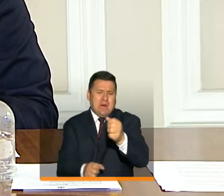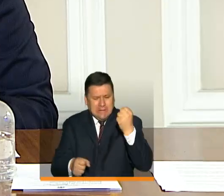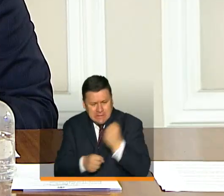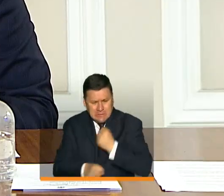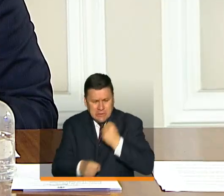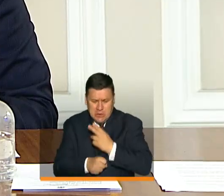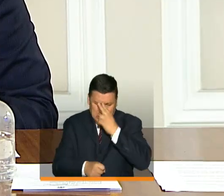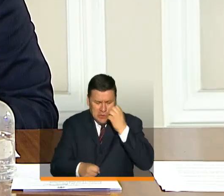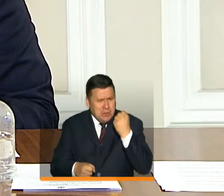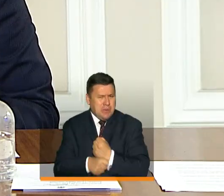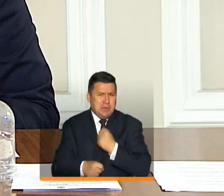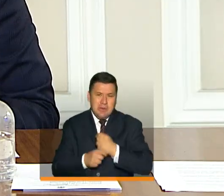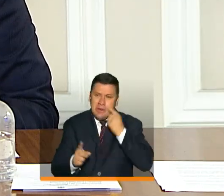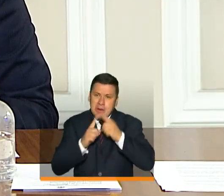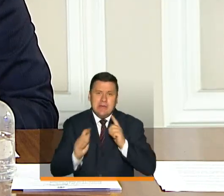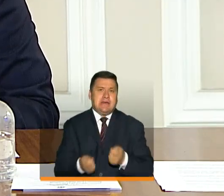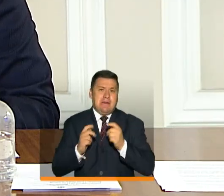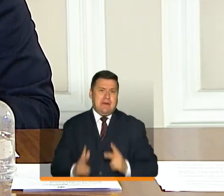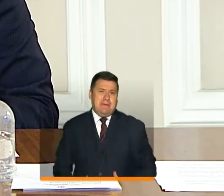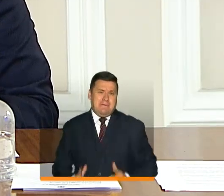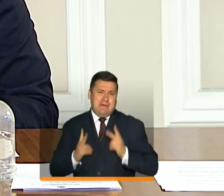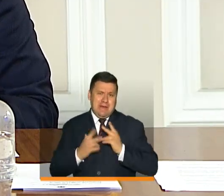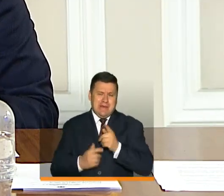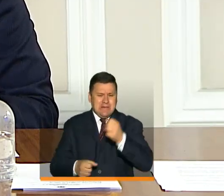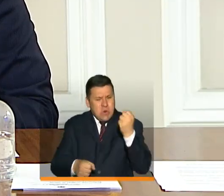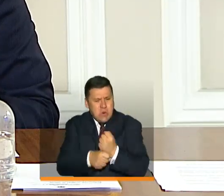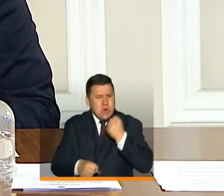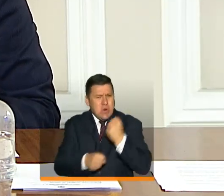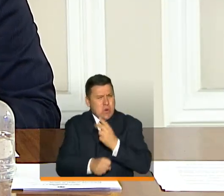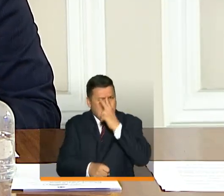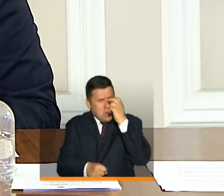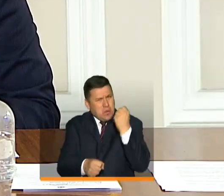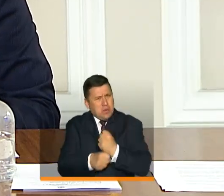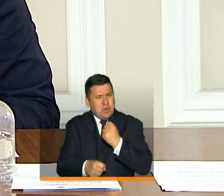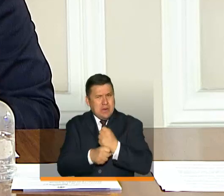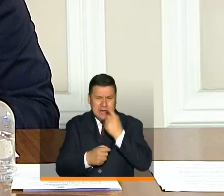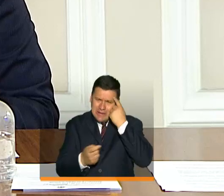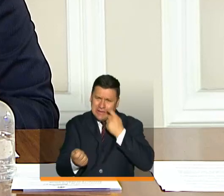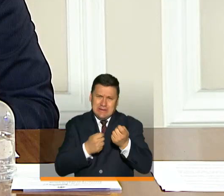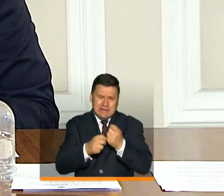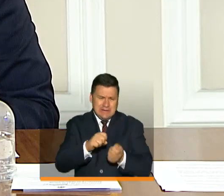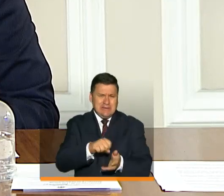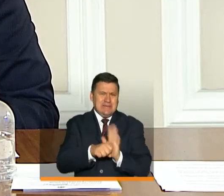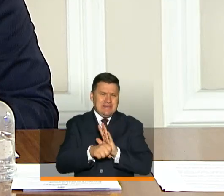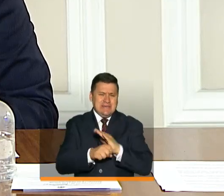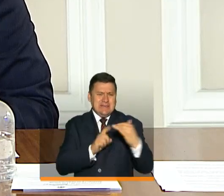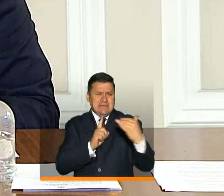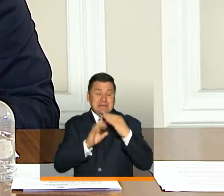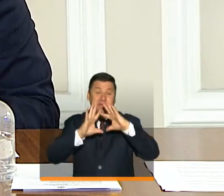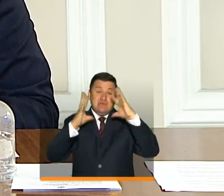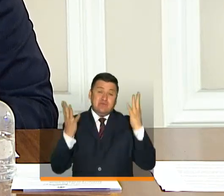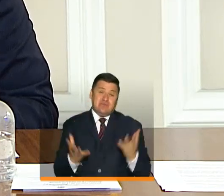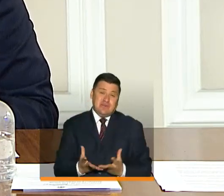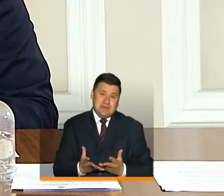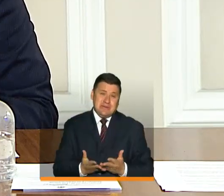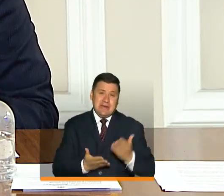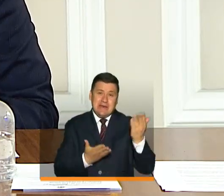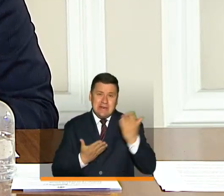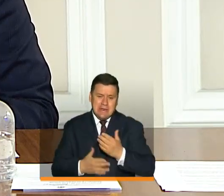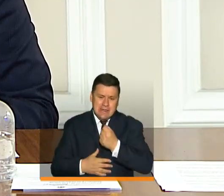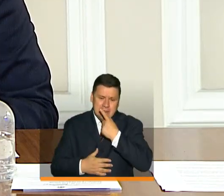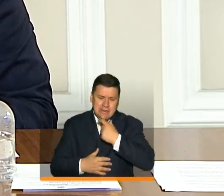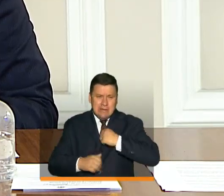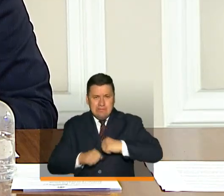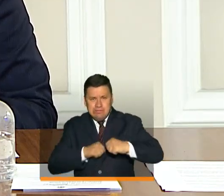trabajan intensamente para salvar vidas, que trabajan intensamente para enfrentar esta pandemia que golpea al mundo y que nos trae